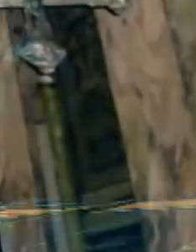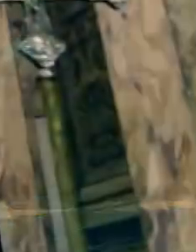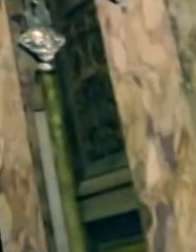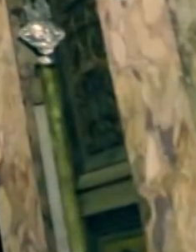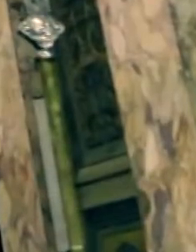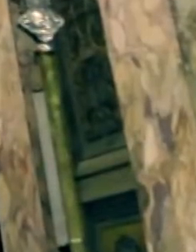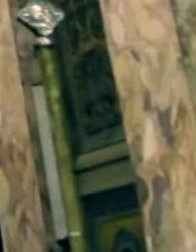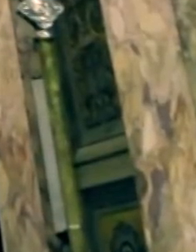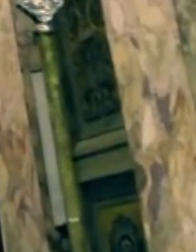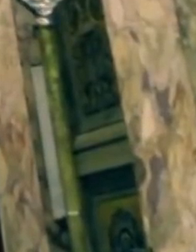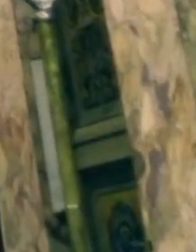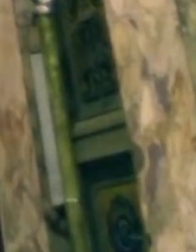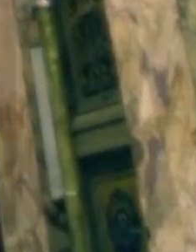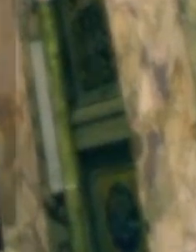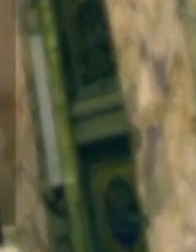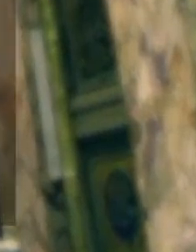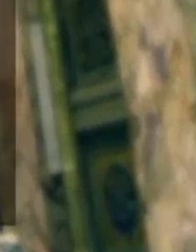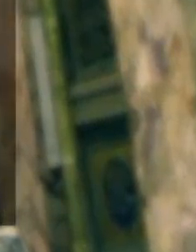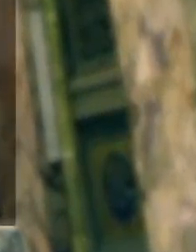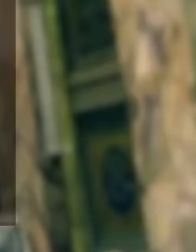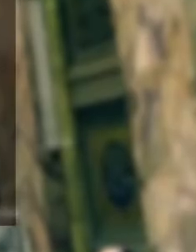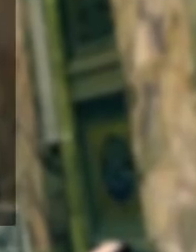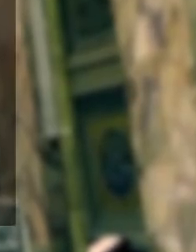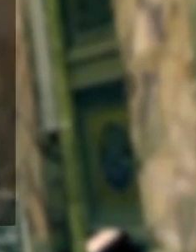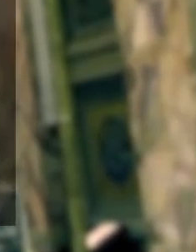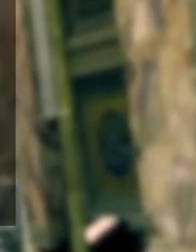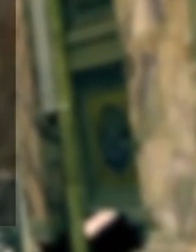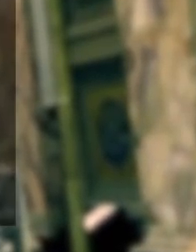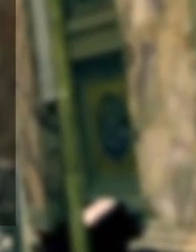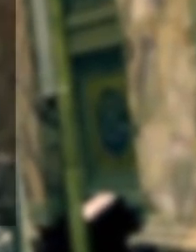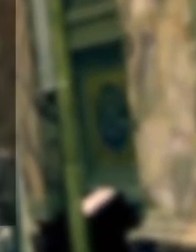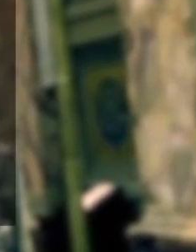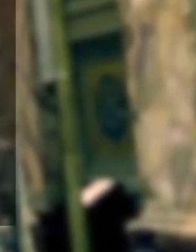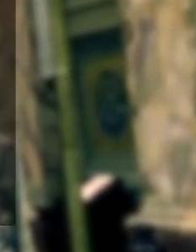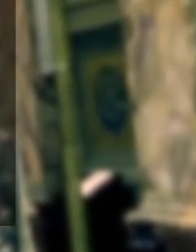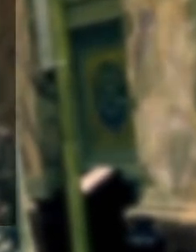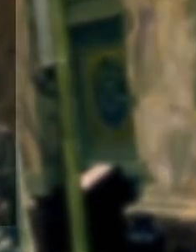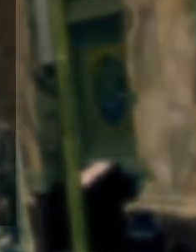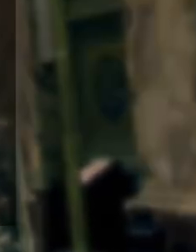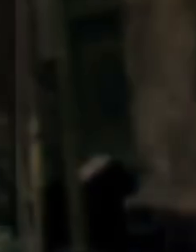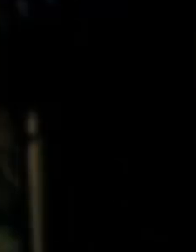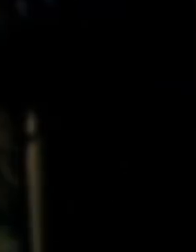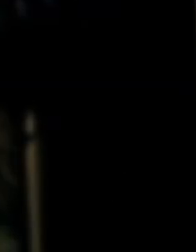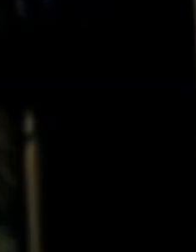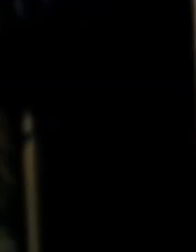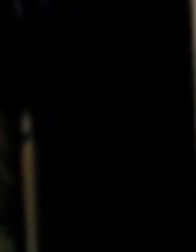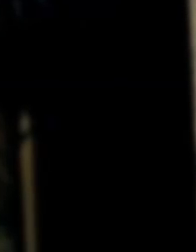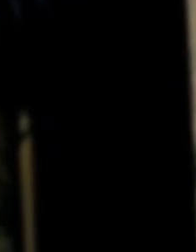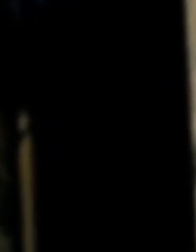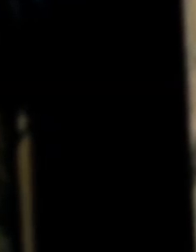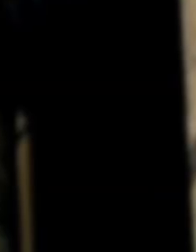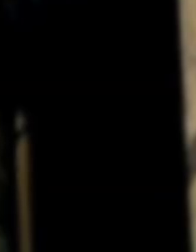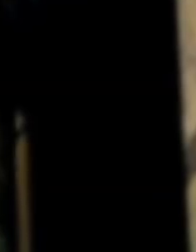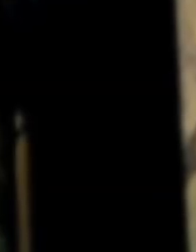La colecta de esta misa que haremos en forma virtual, por medio del depósito en la cuenta bancaria o el escaneo